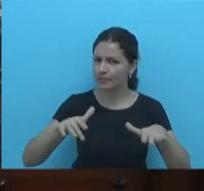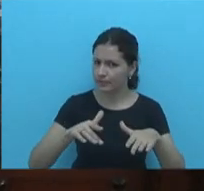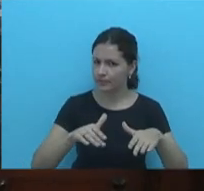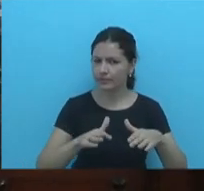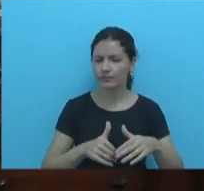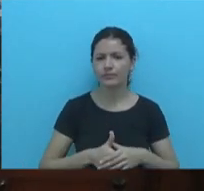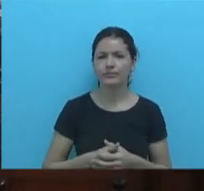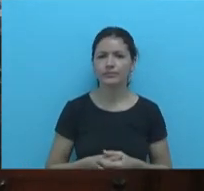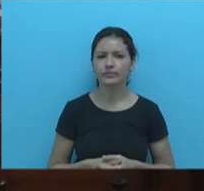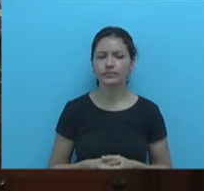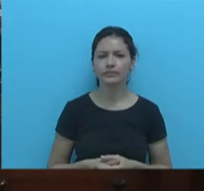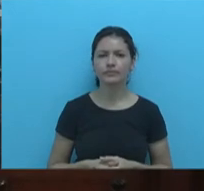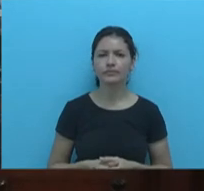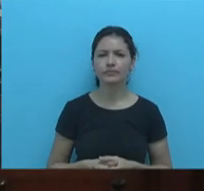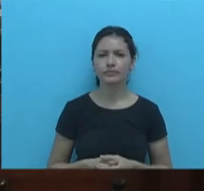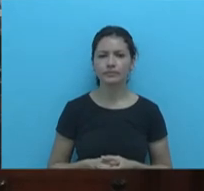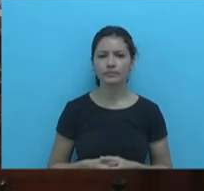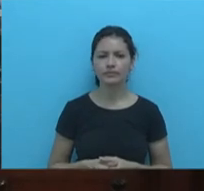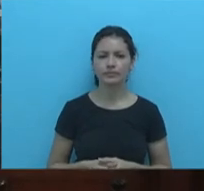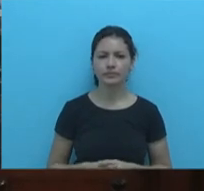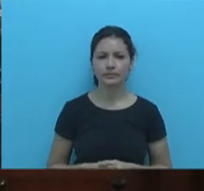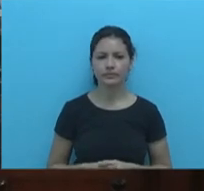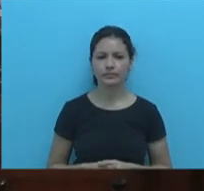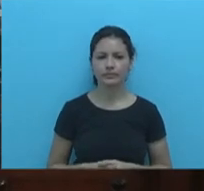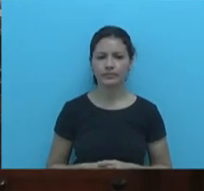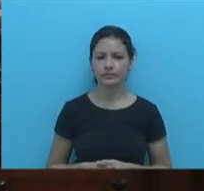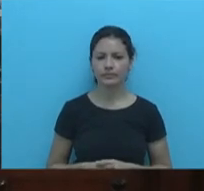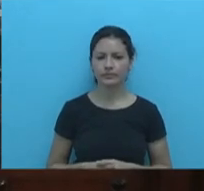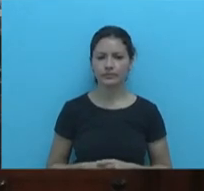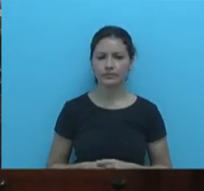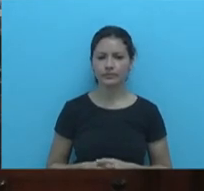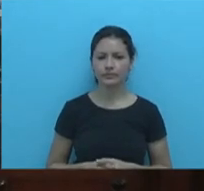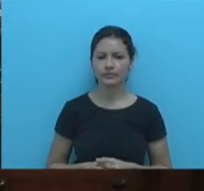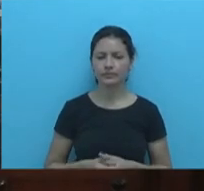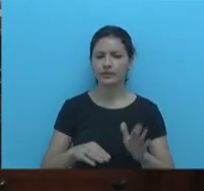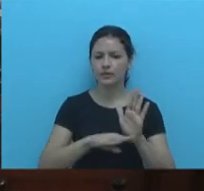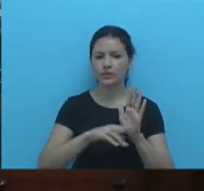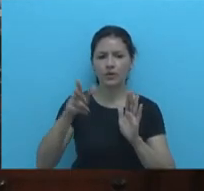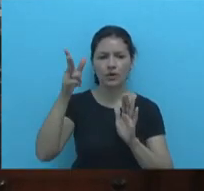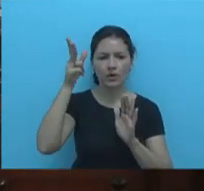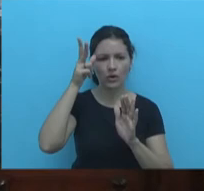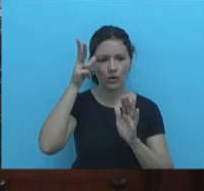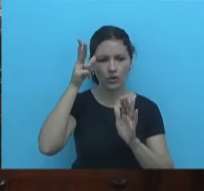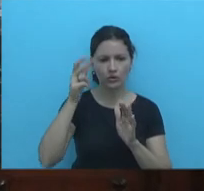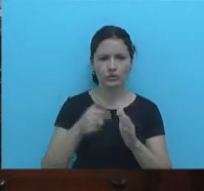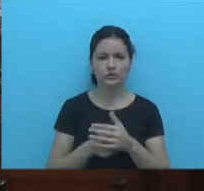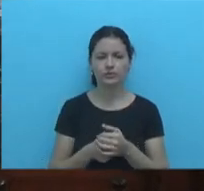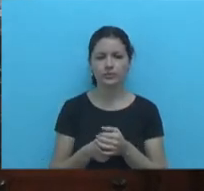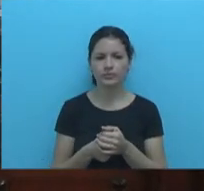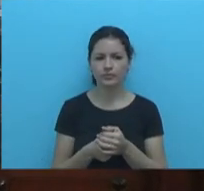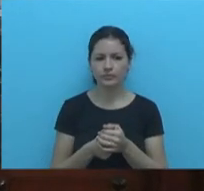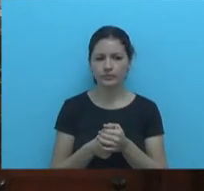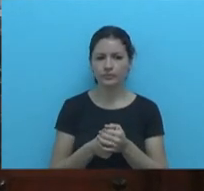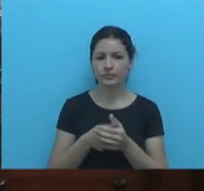de adquirir más equipamiento y generar nuevas especializaciones. Artículo 8, reconocimiento. Será de interés provincial teniendo